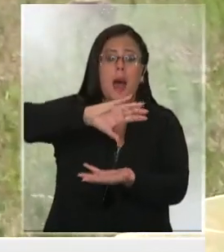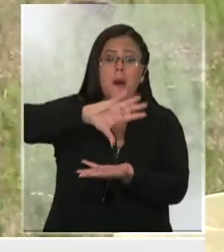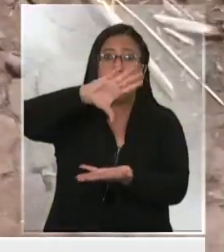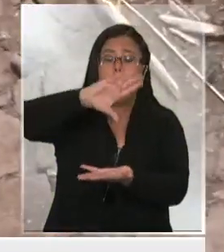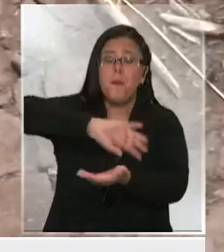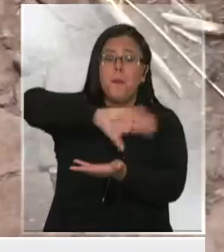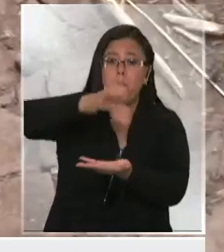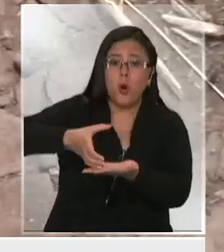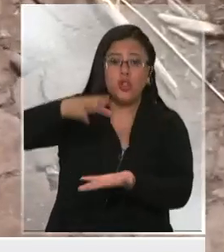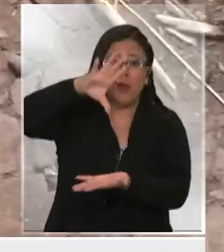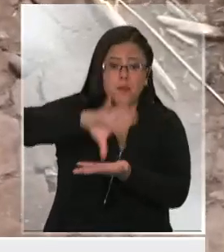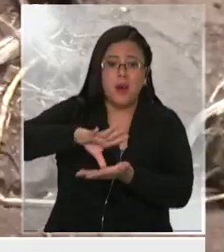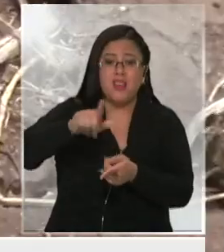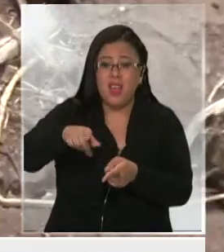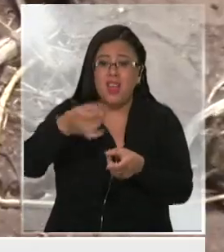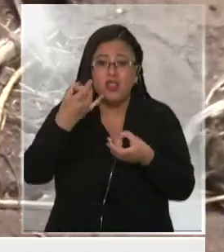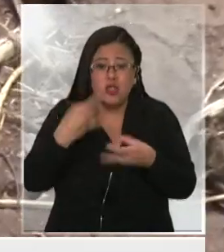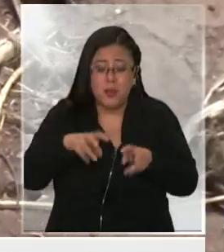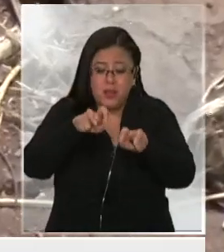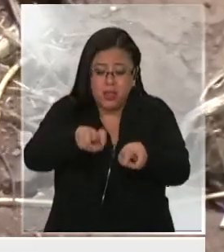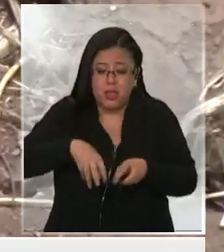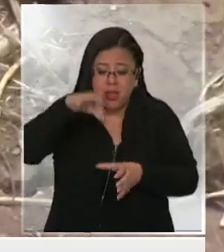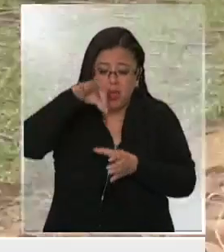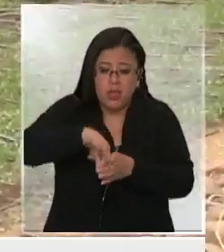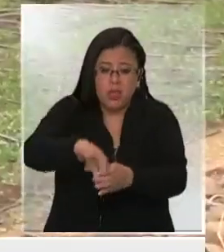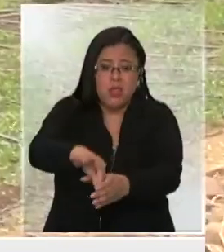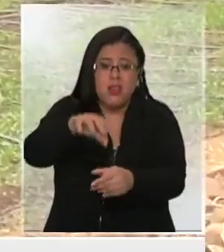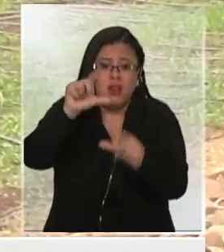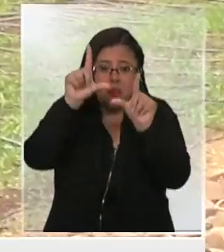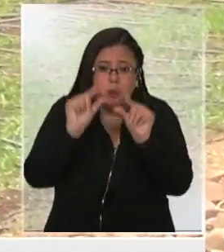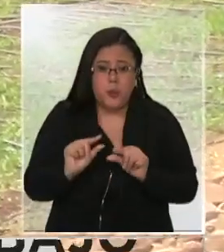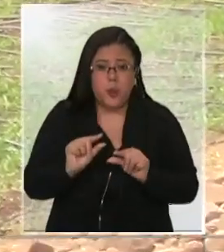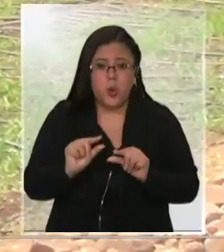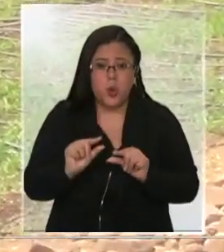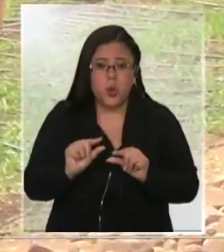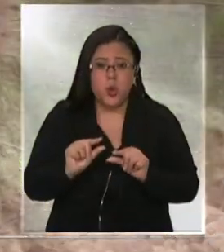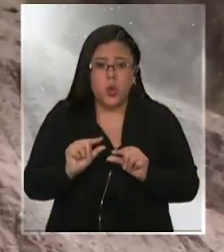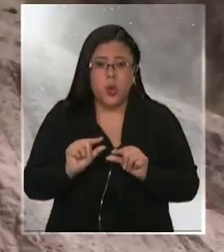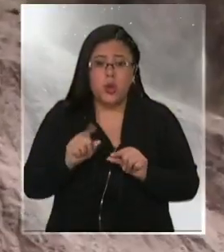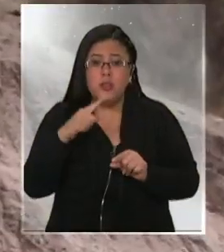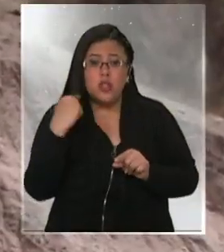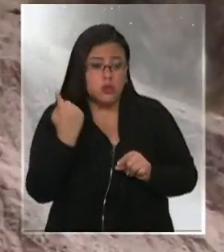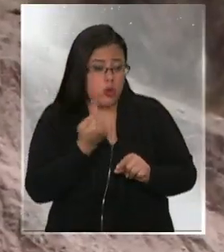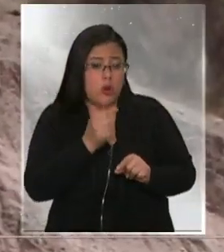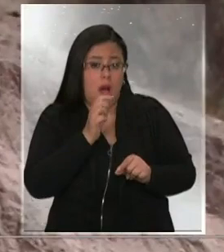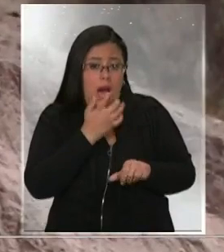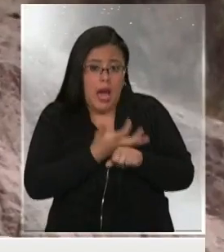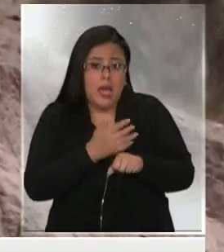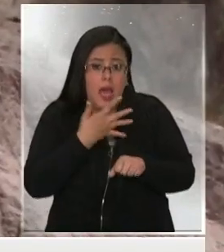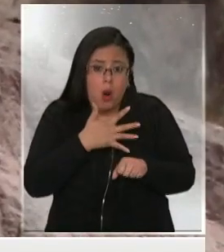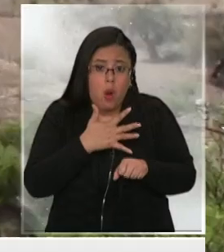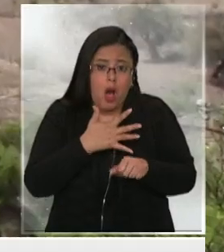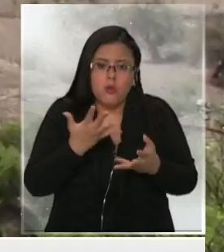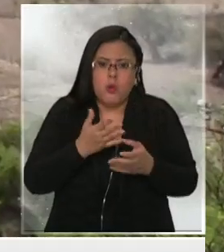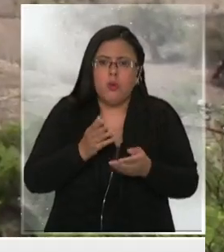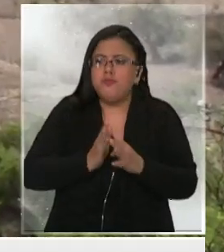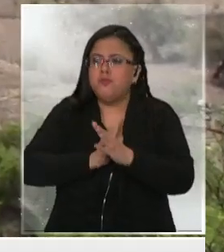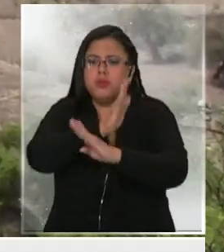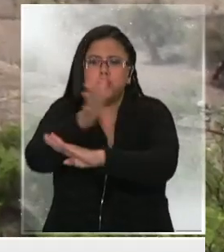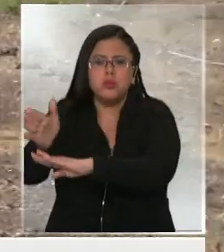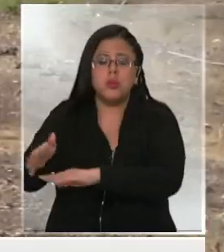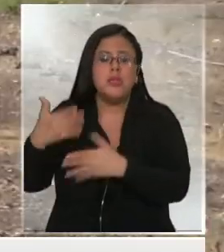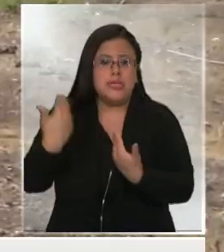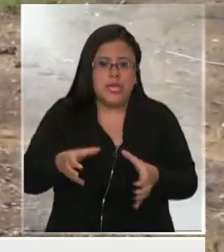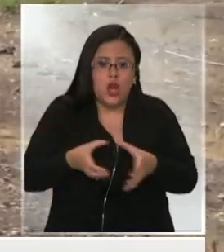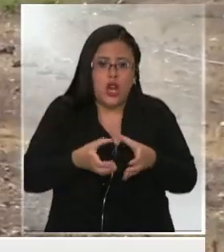pudo plantar 1/4 de una. Si tuviéramos agua, no tendríamos para qué emigrar de aquí. La Organización Internacional para las